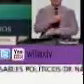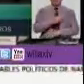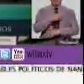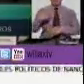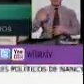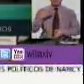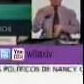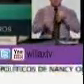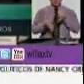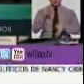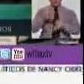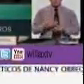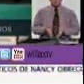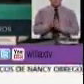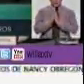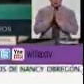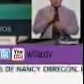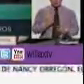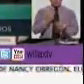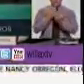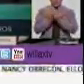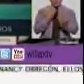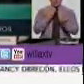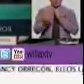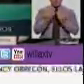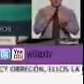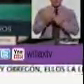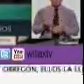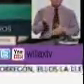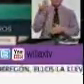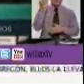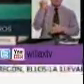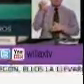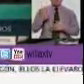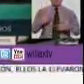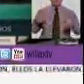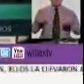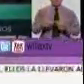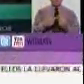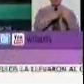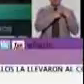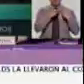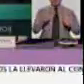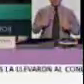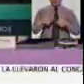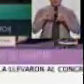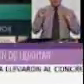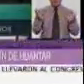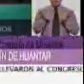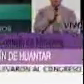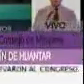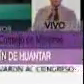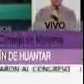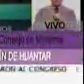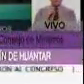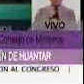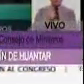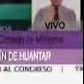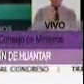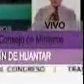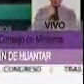de Justicia, quien estuvo acompañado del entonces agente del caso ante la Corte Interamericana, el doctor